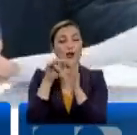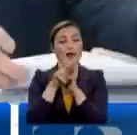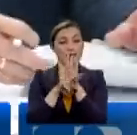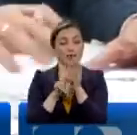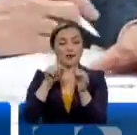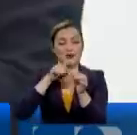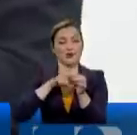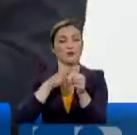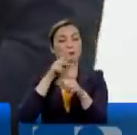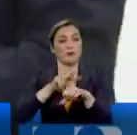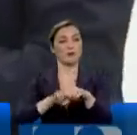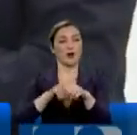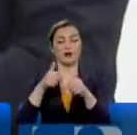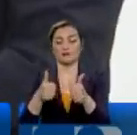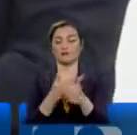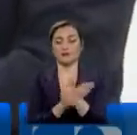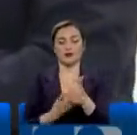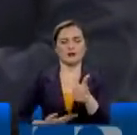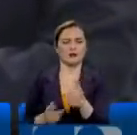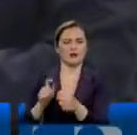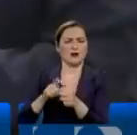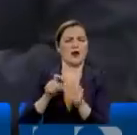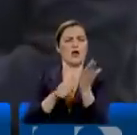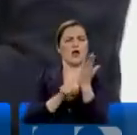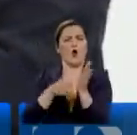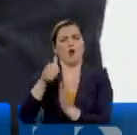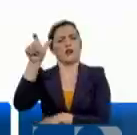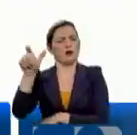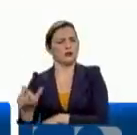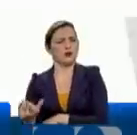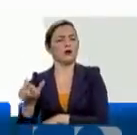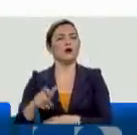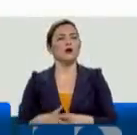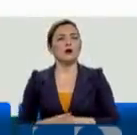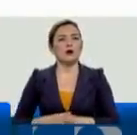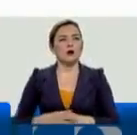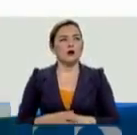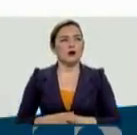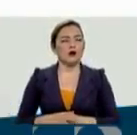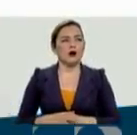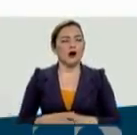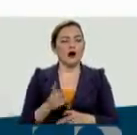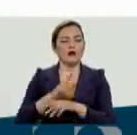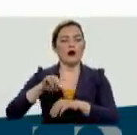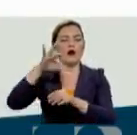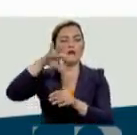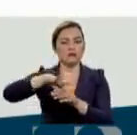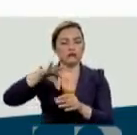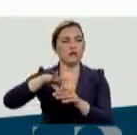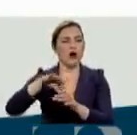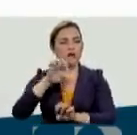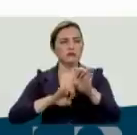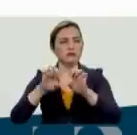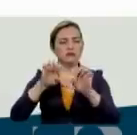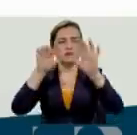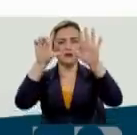una inscripción, pues el candidato presidencial se inscribió con la cédula de otra persona. Y al momento, el Consejo Nacional Electoral ha